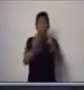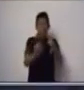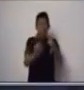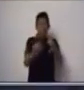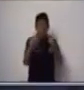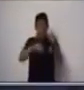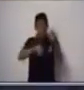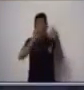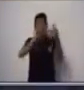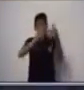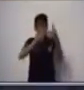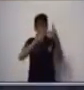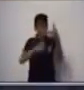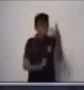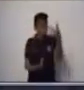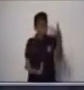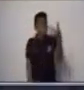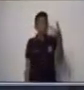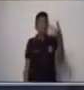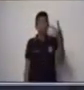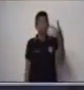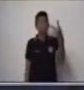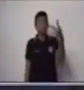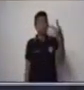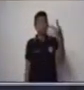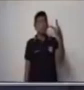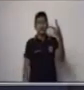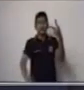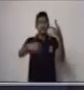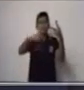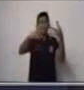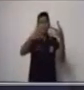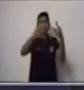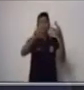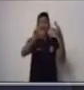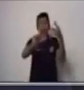bien. Segunda palabra. Para